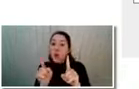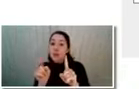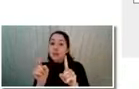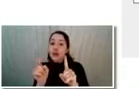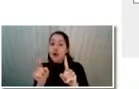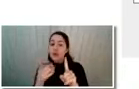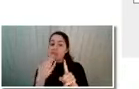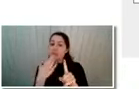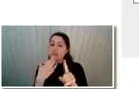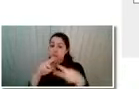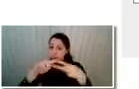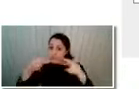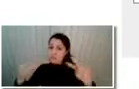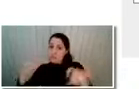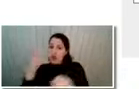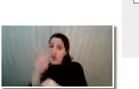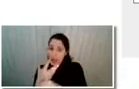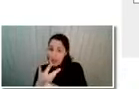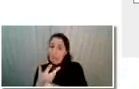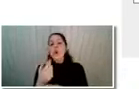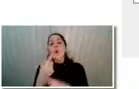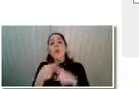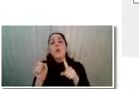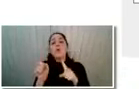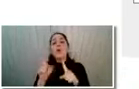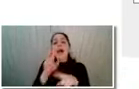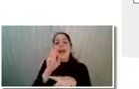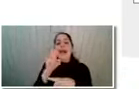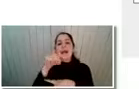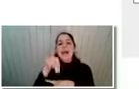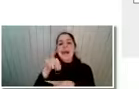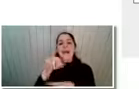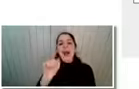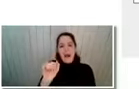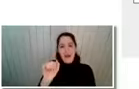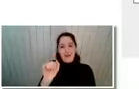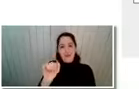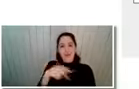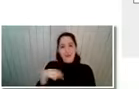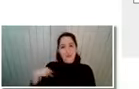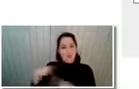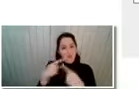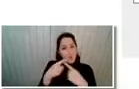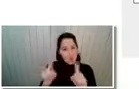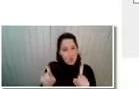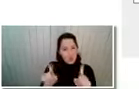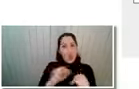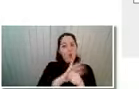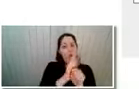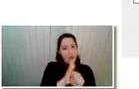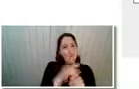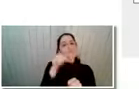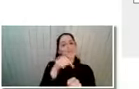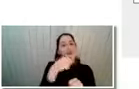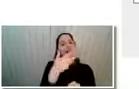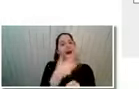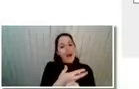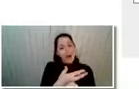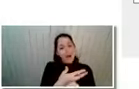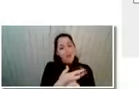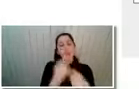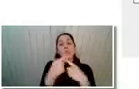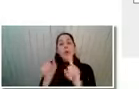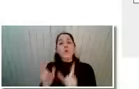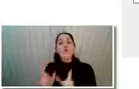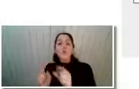virus, que es el RNA, particularmente en esta familia de virus, en los coronavirus. Hay otros virus que no son de RNA, sino de DNA,